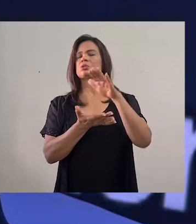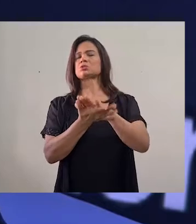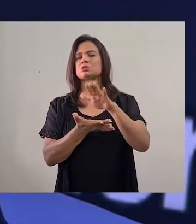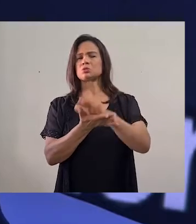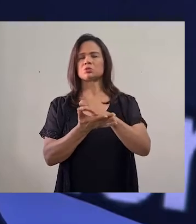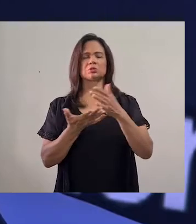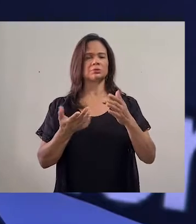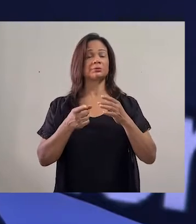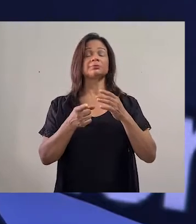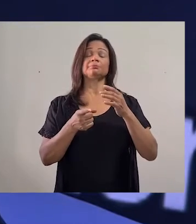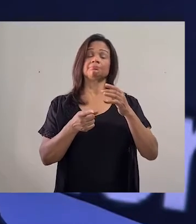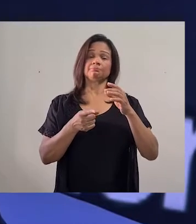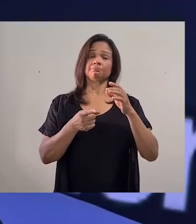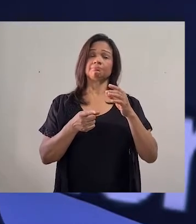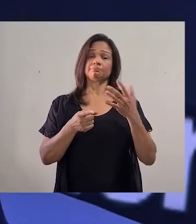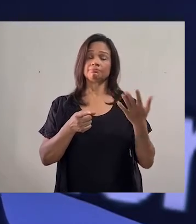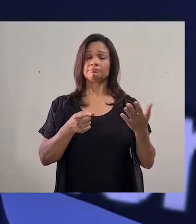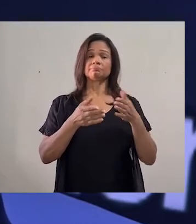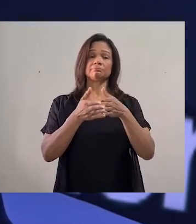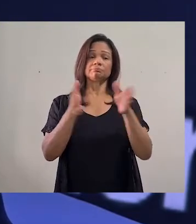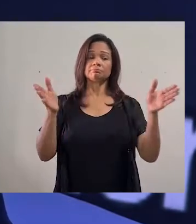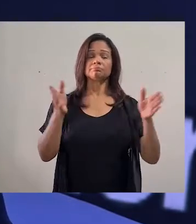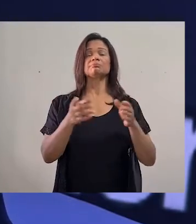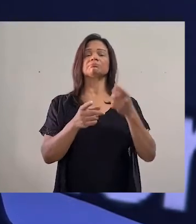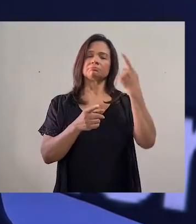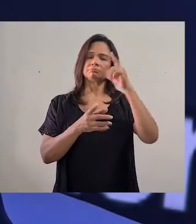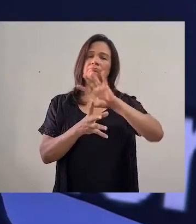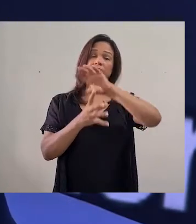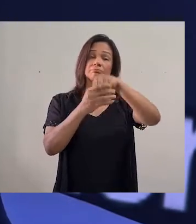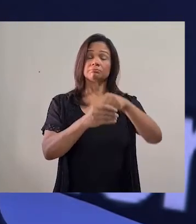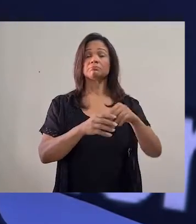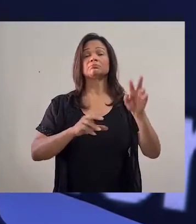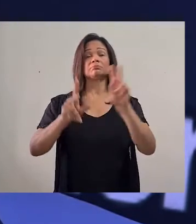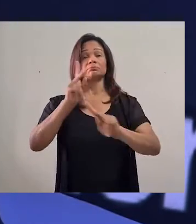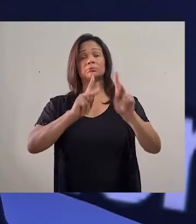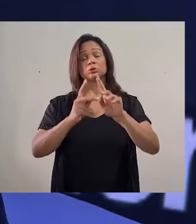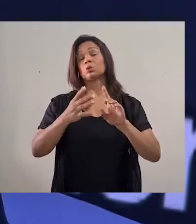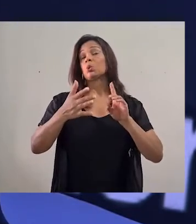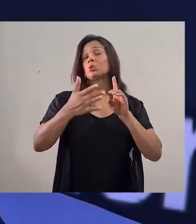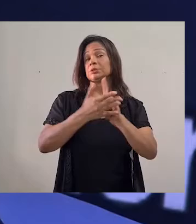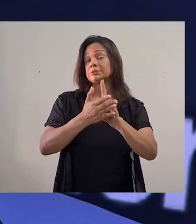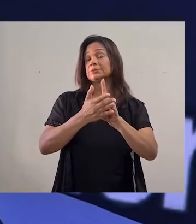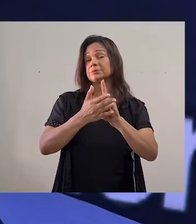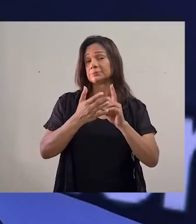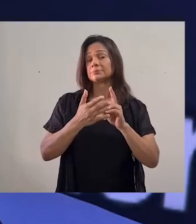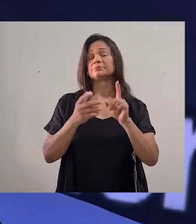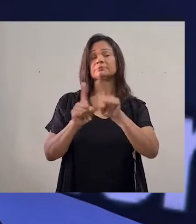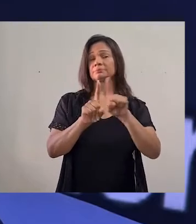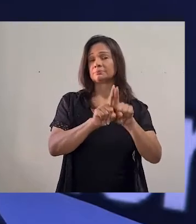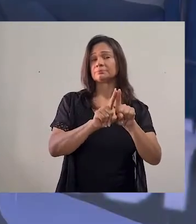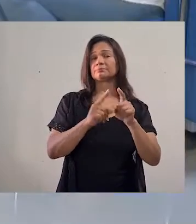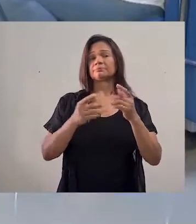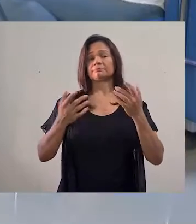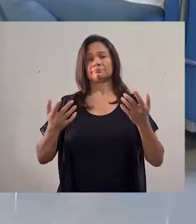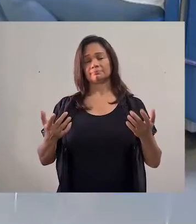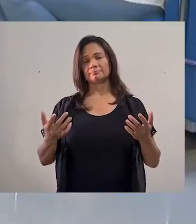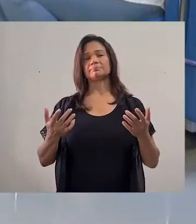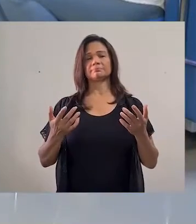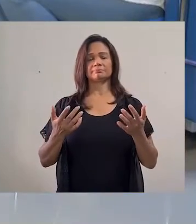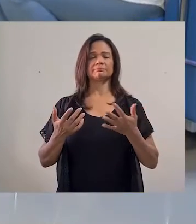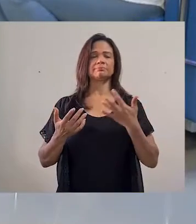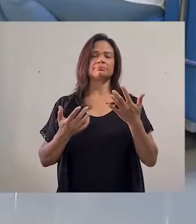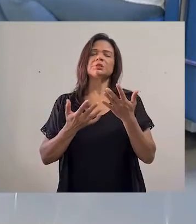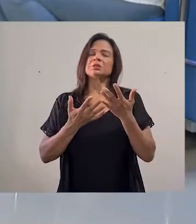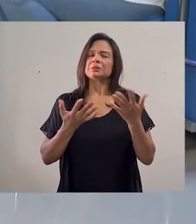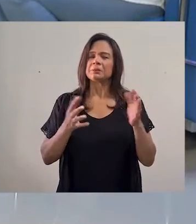todos los centros educativos que tengan la apertura de incluir a las personas con discapacidad y sobre todo